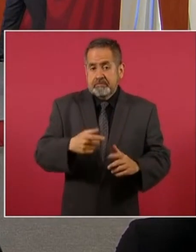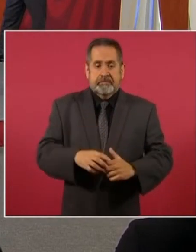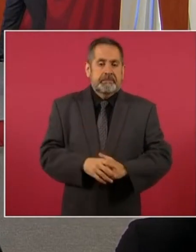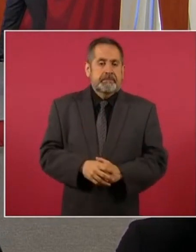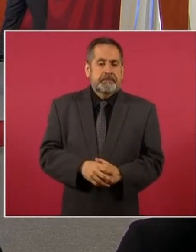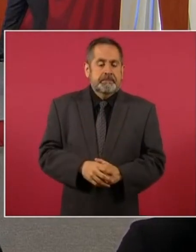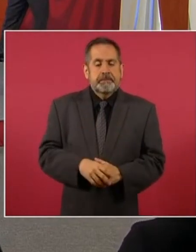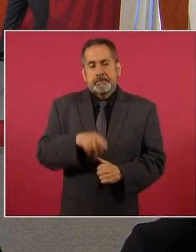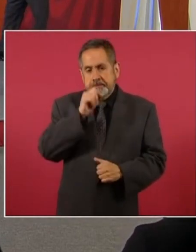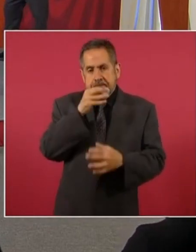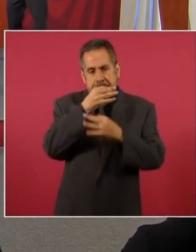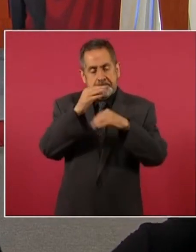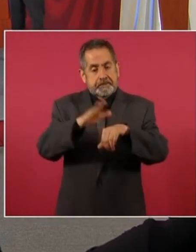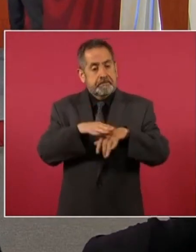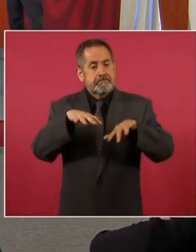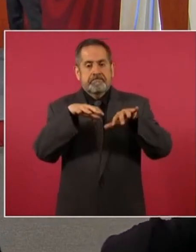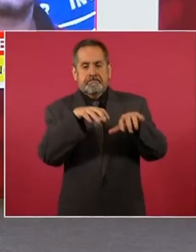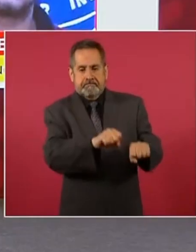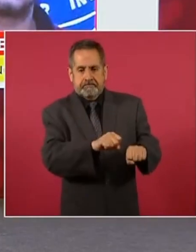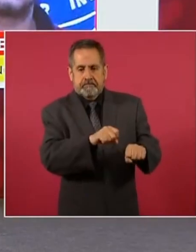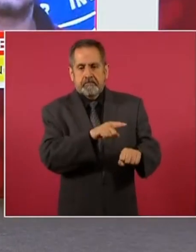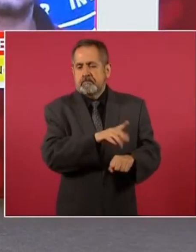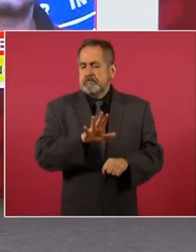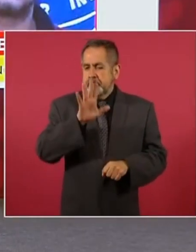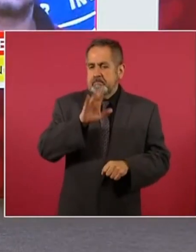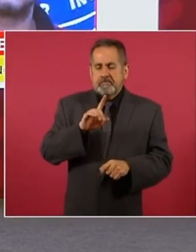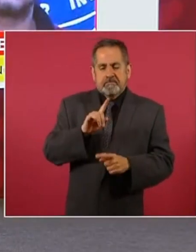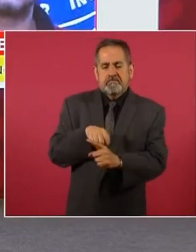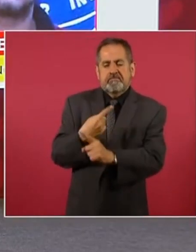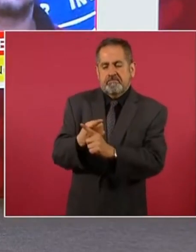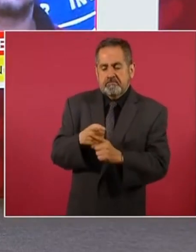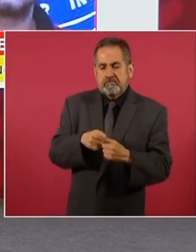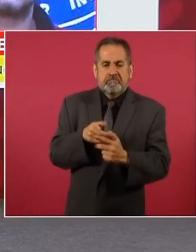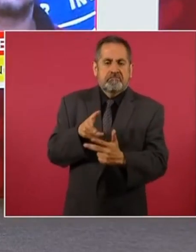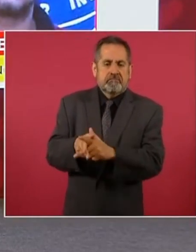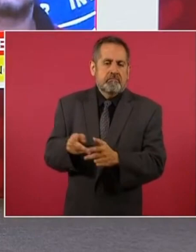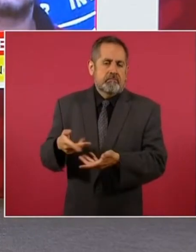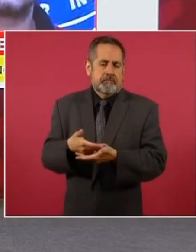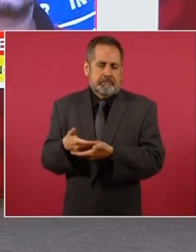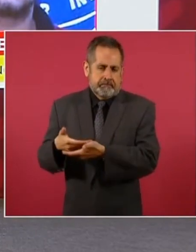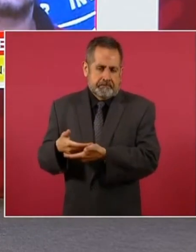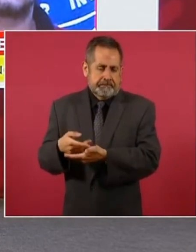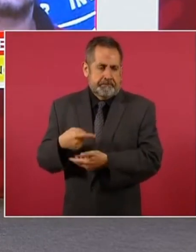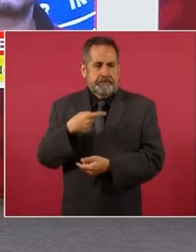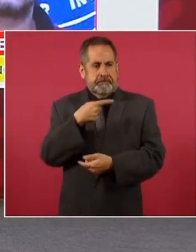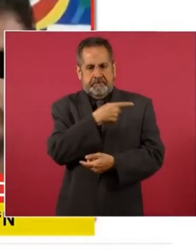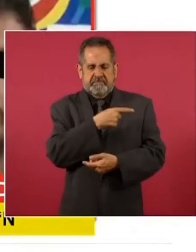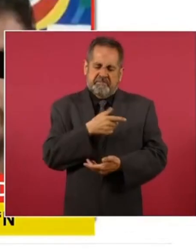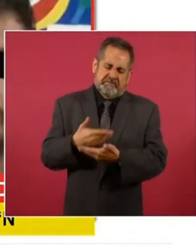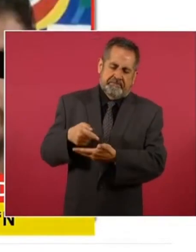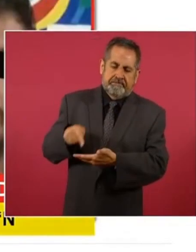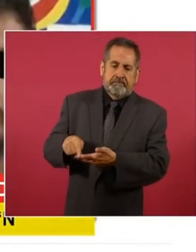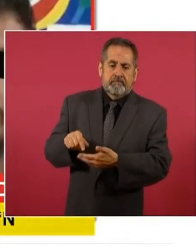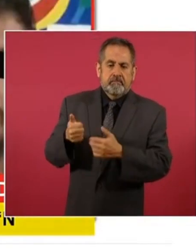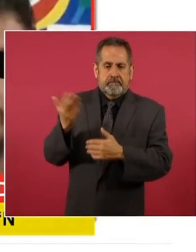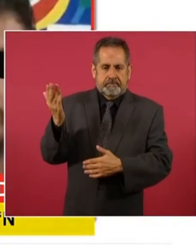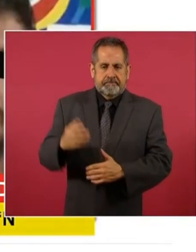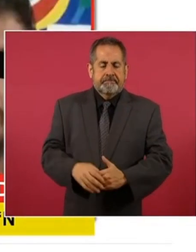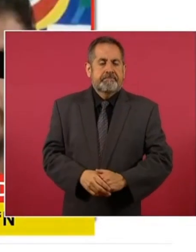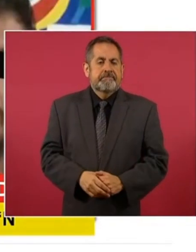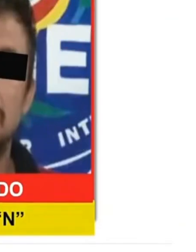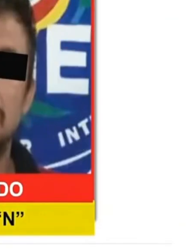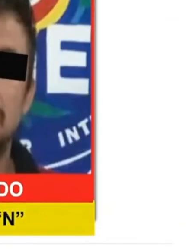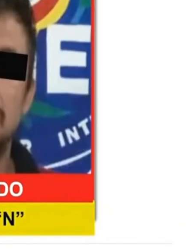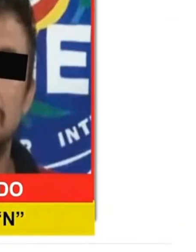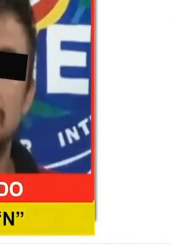también informar de la detención de un presunto violador y homicida de una bebé de 11 meses de edad en Guerrero en